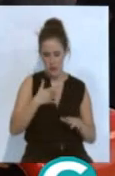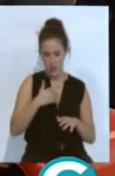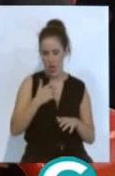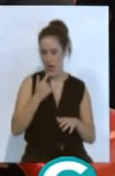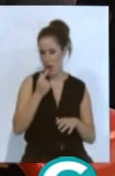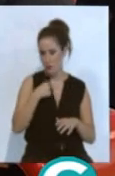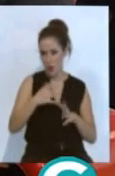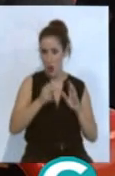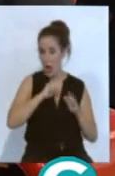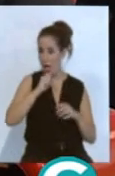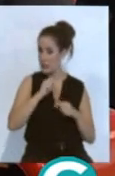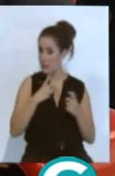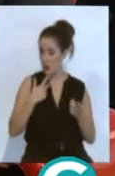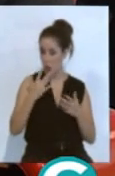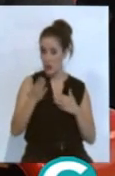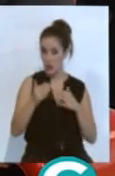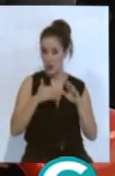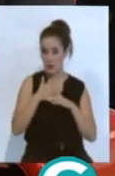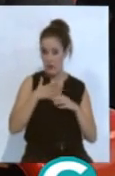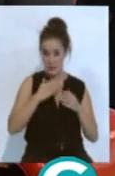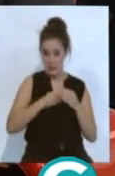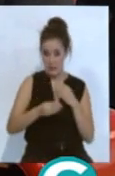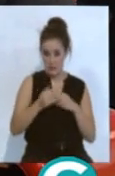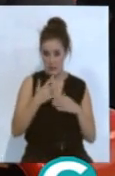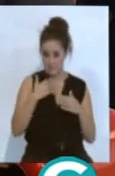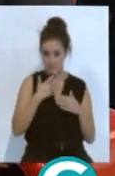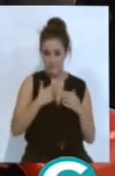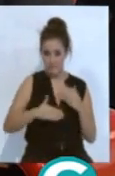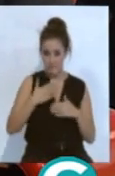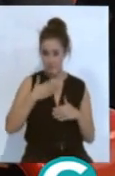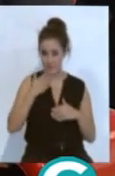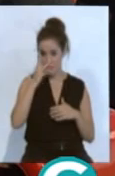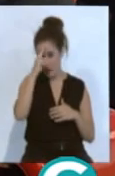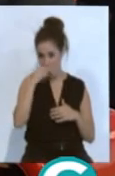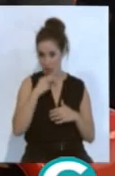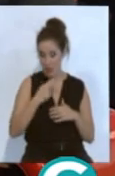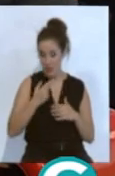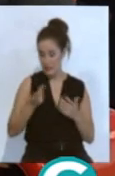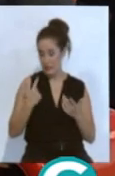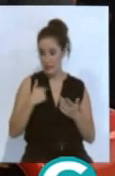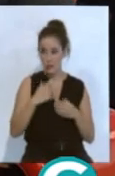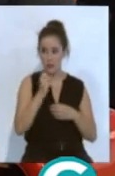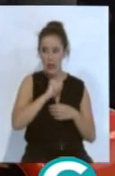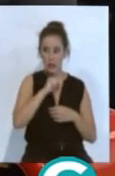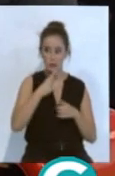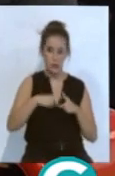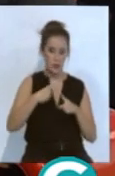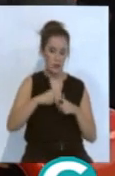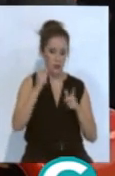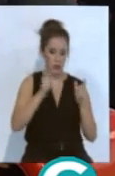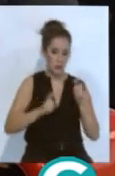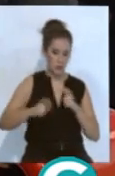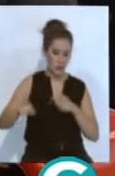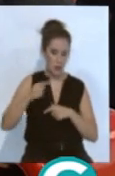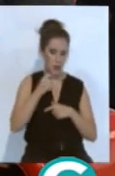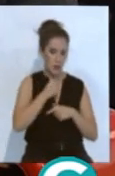y ya te digo, yo lo canté cuando fue el recinto de mi padre, que es que no daba abasto. Y digo, pues mira, voy a cantar una cosita que es lo que le gusta a la gente.